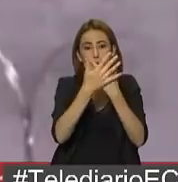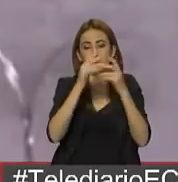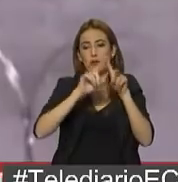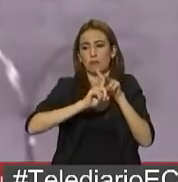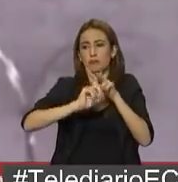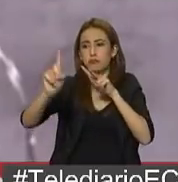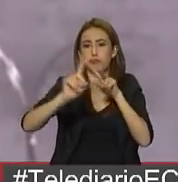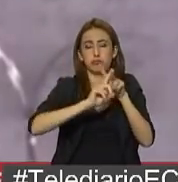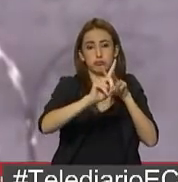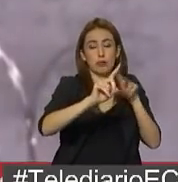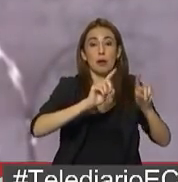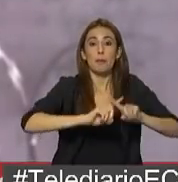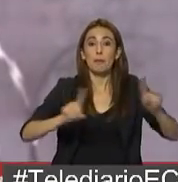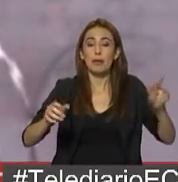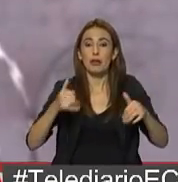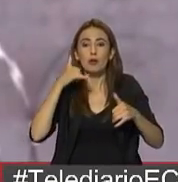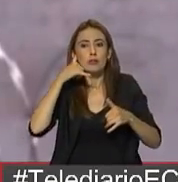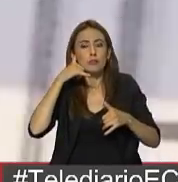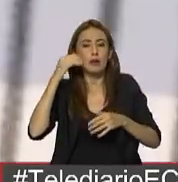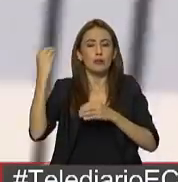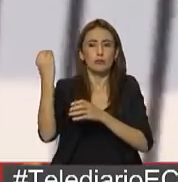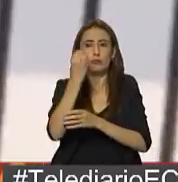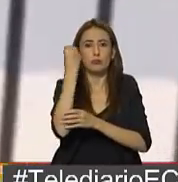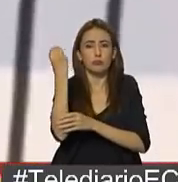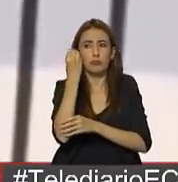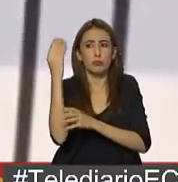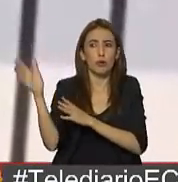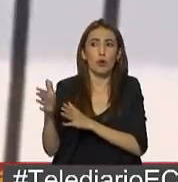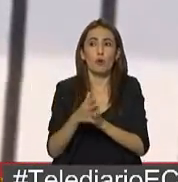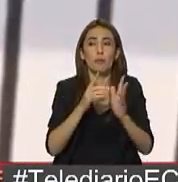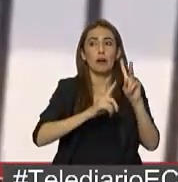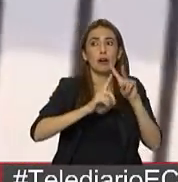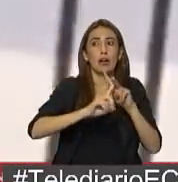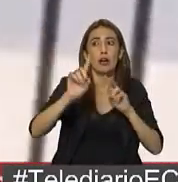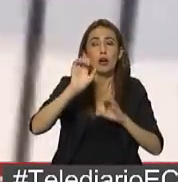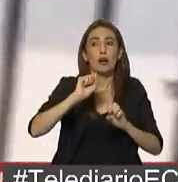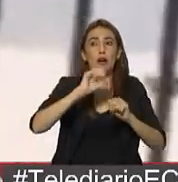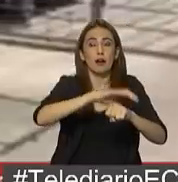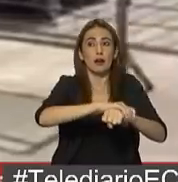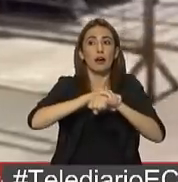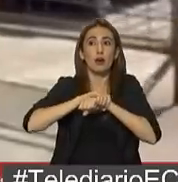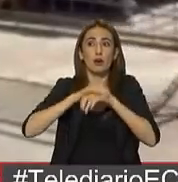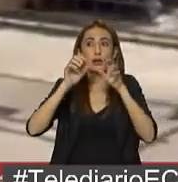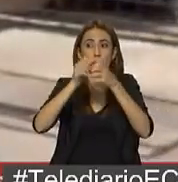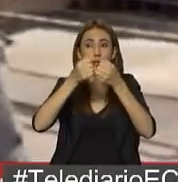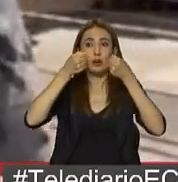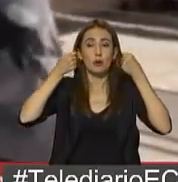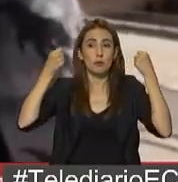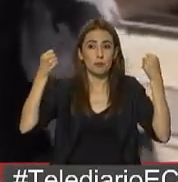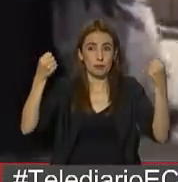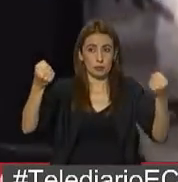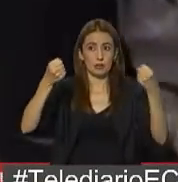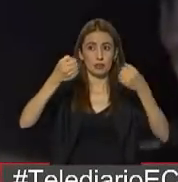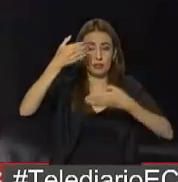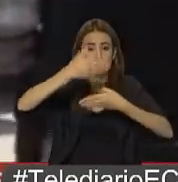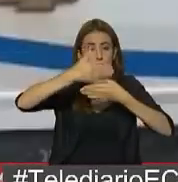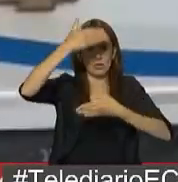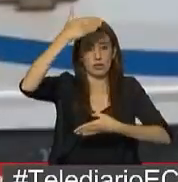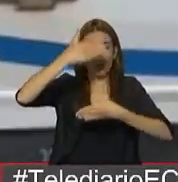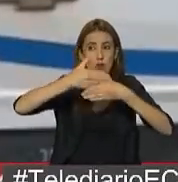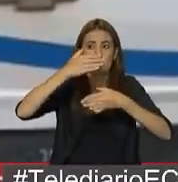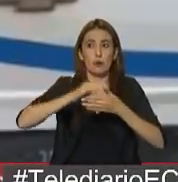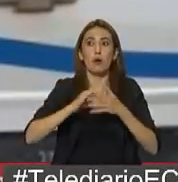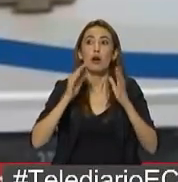la alerta en la que se indicaba que reos habían abandonado sus celdas, forzaron las barandas de protección de la ventana del pabellón